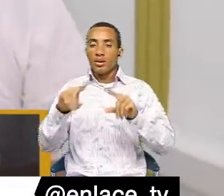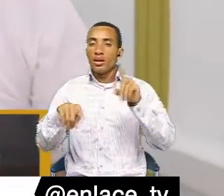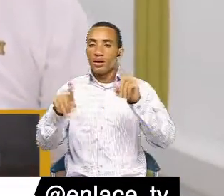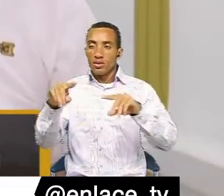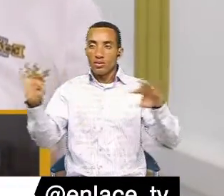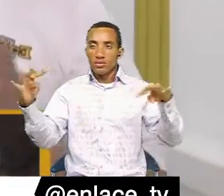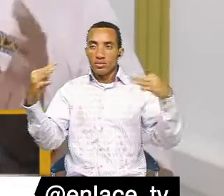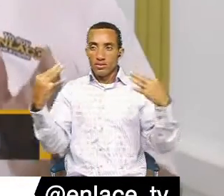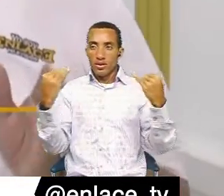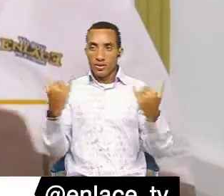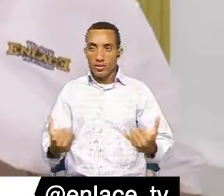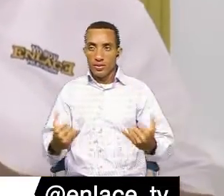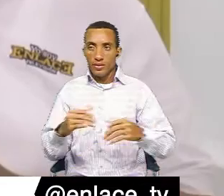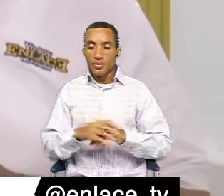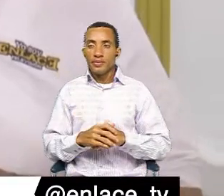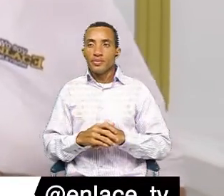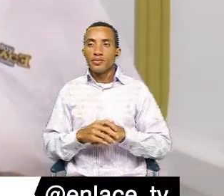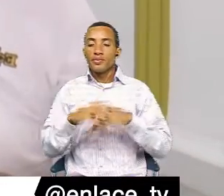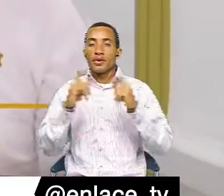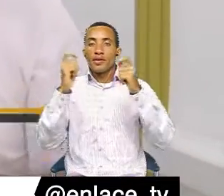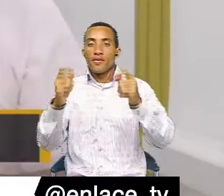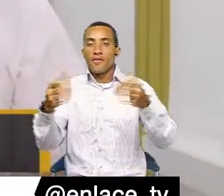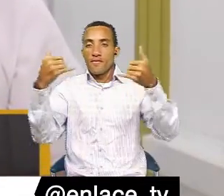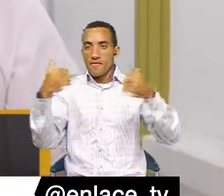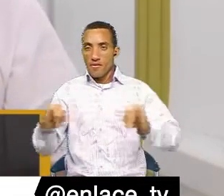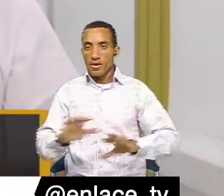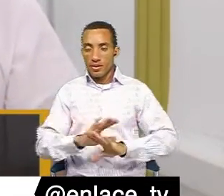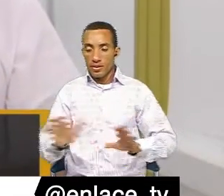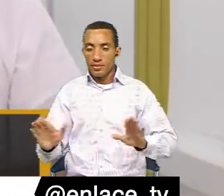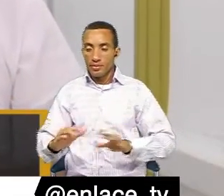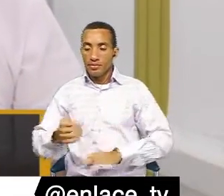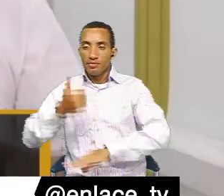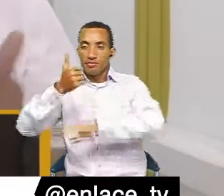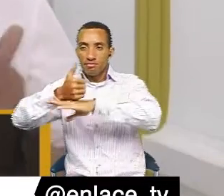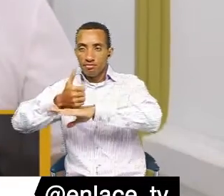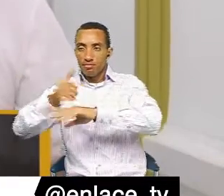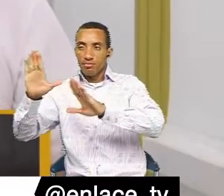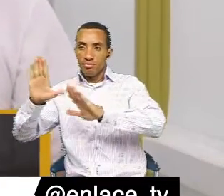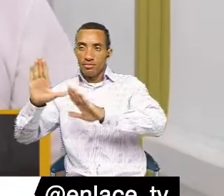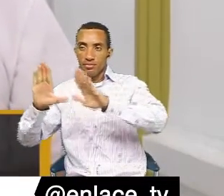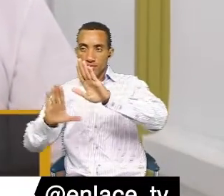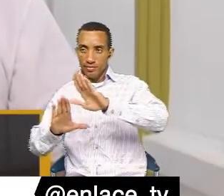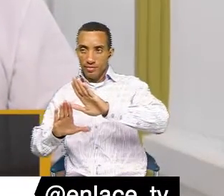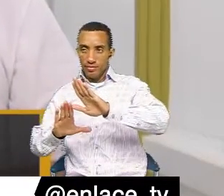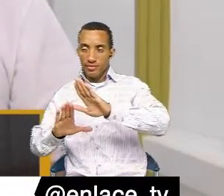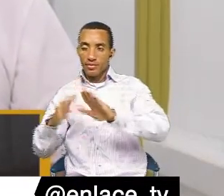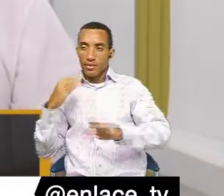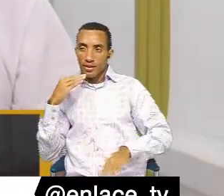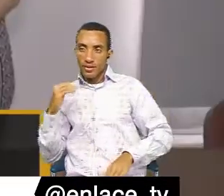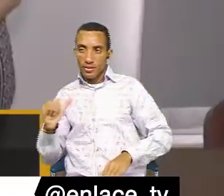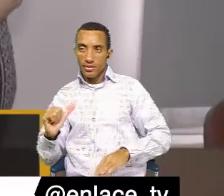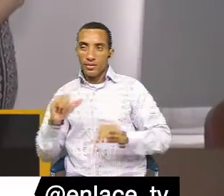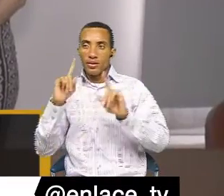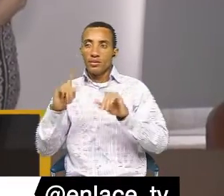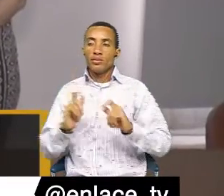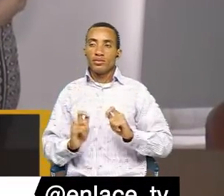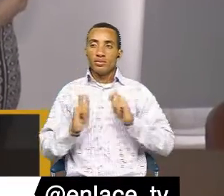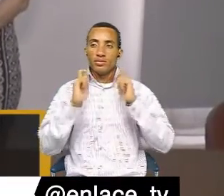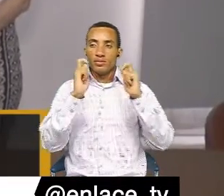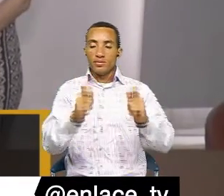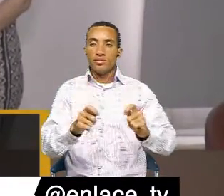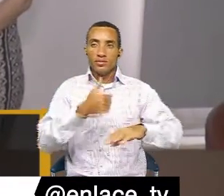Noticias. Termina esta hora la posesión de la nueva titular del despacho de la Secretaría de Desarrollo Económico y Social y también la designación del